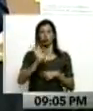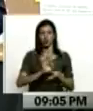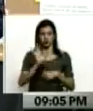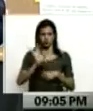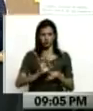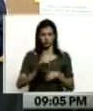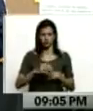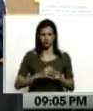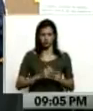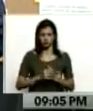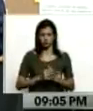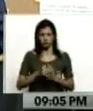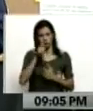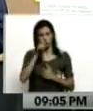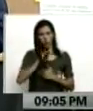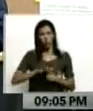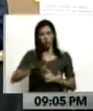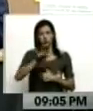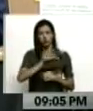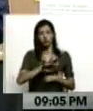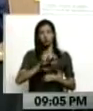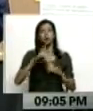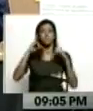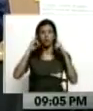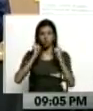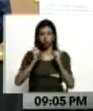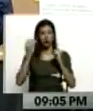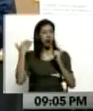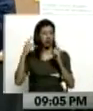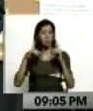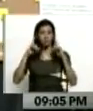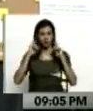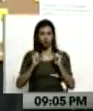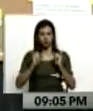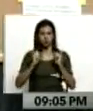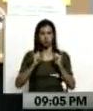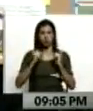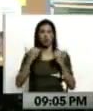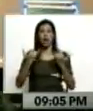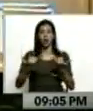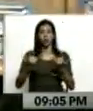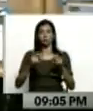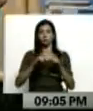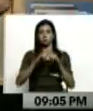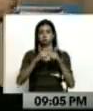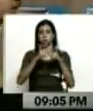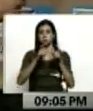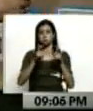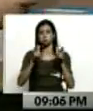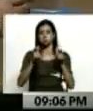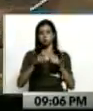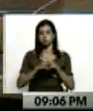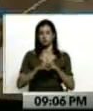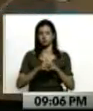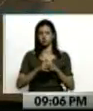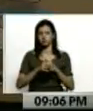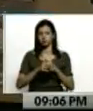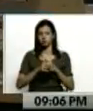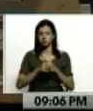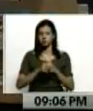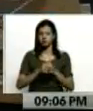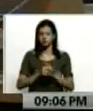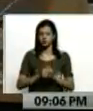4,5 por de la población era profesional Ahorita hay